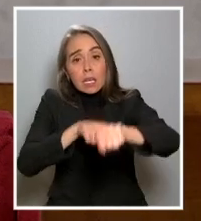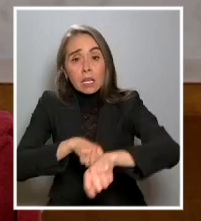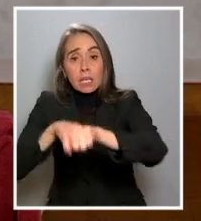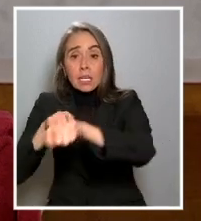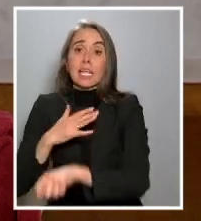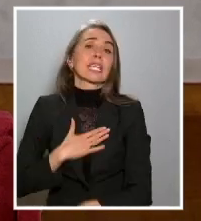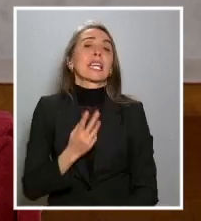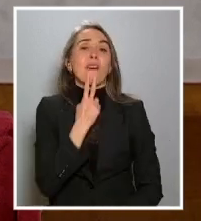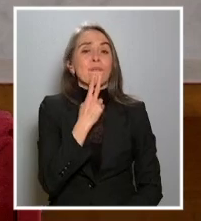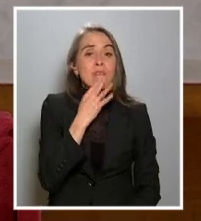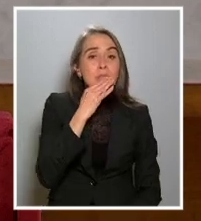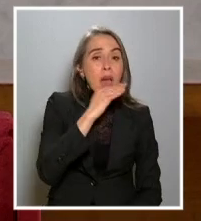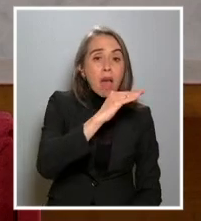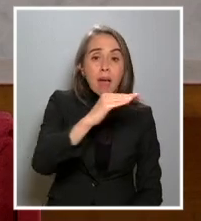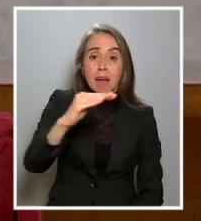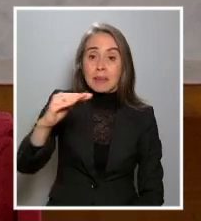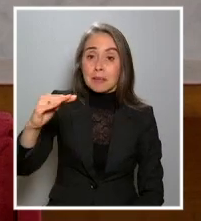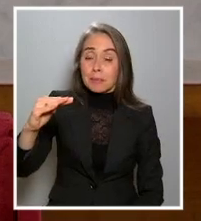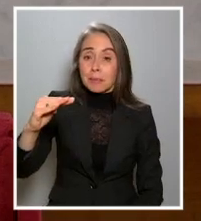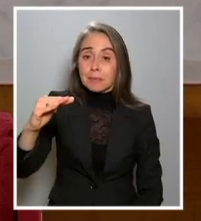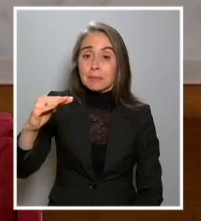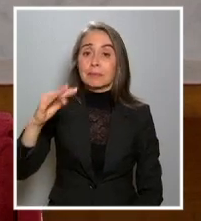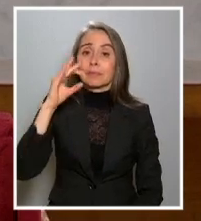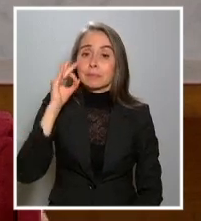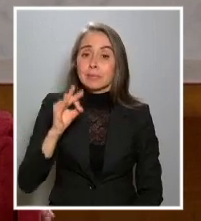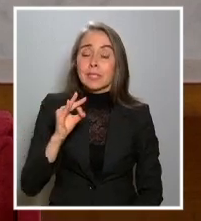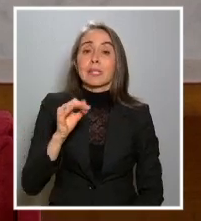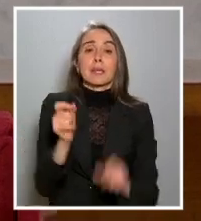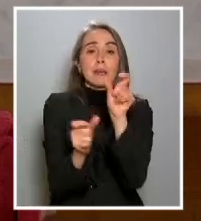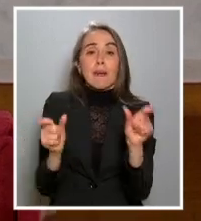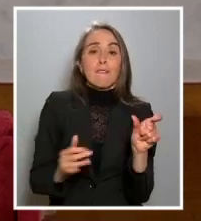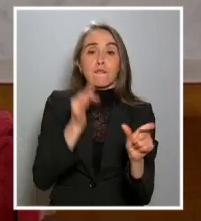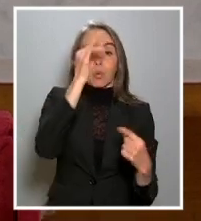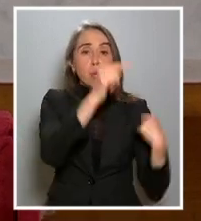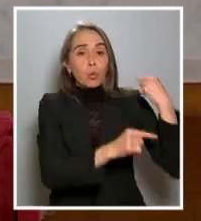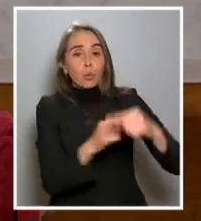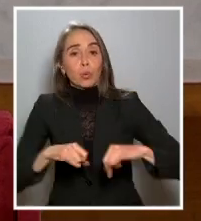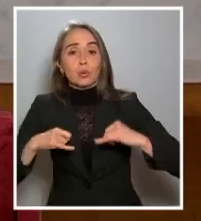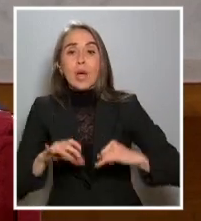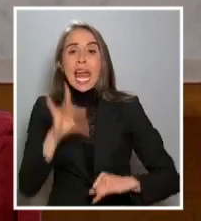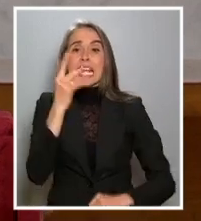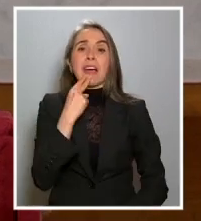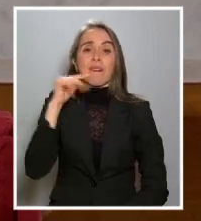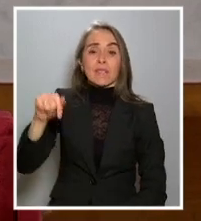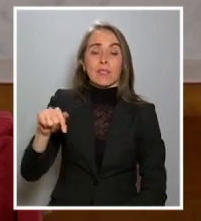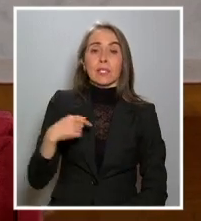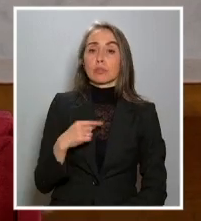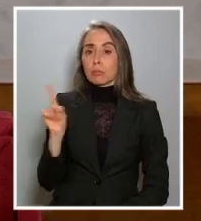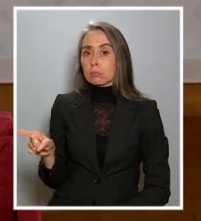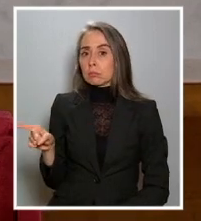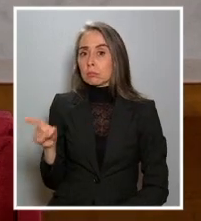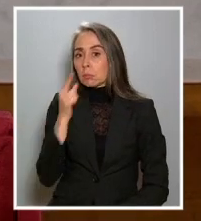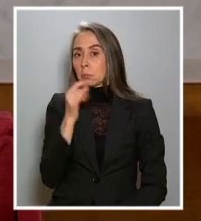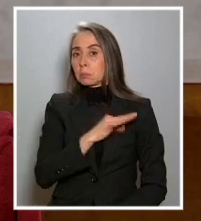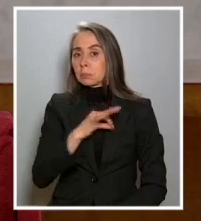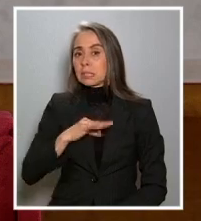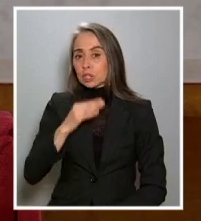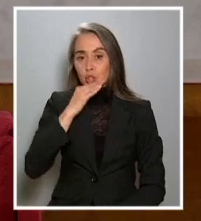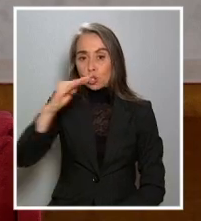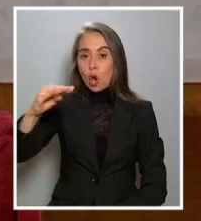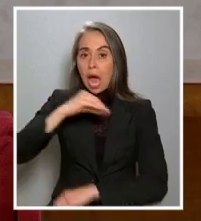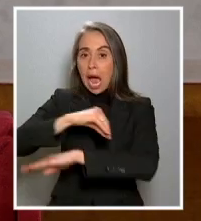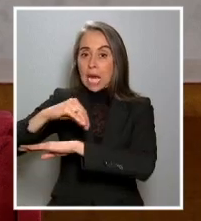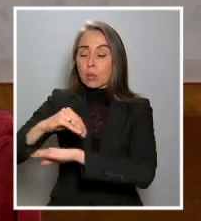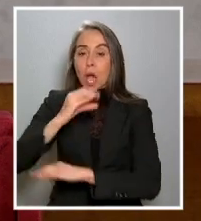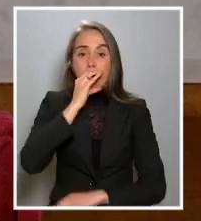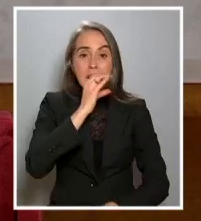Queremos que la vida rural sea una opción real para las futuras generaciones. Así se lo he encargado al ministro de Agricultura, porque queremos